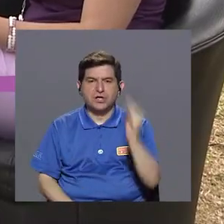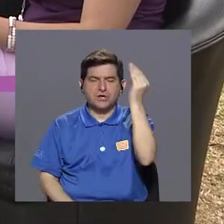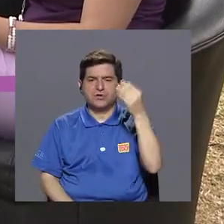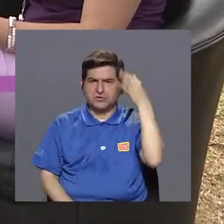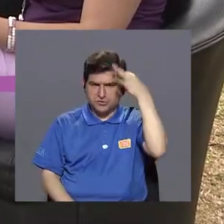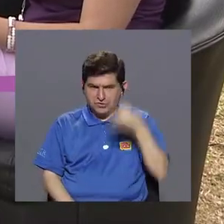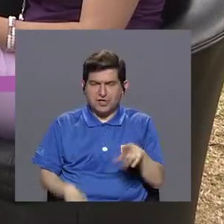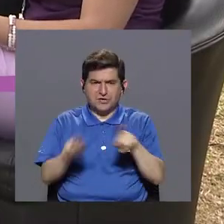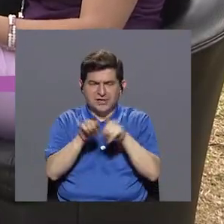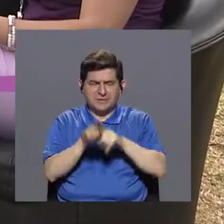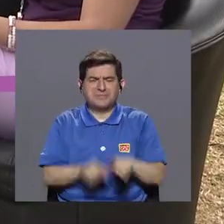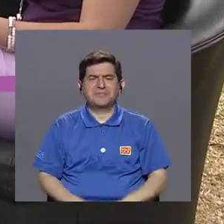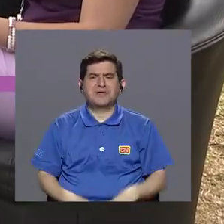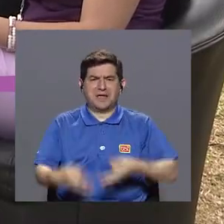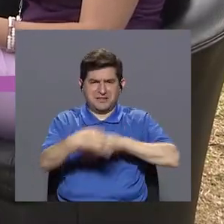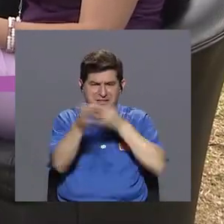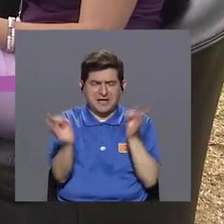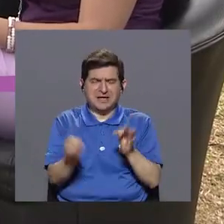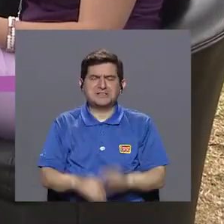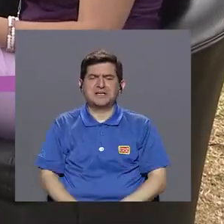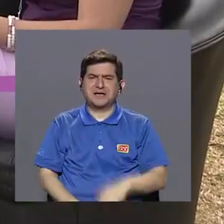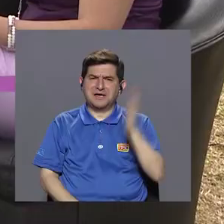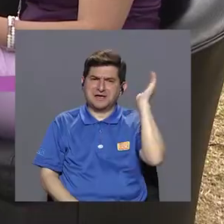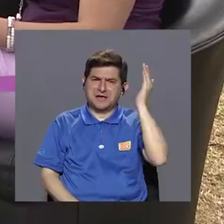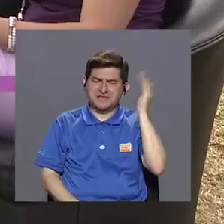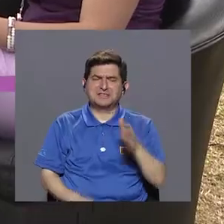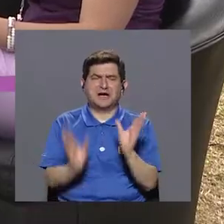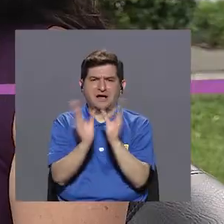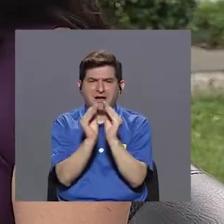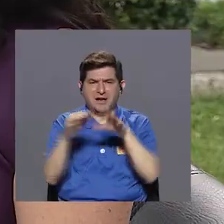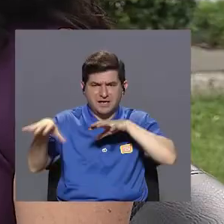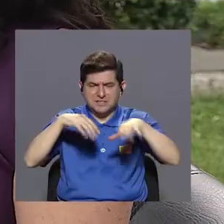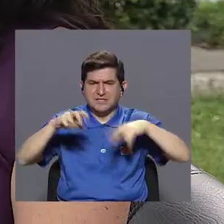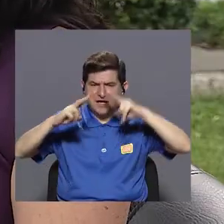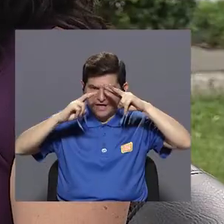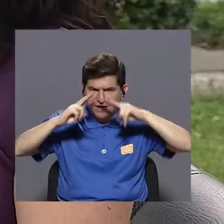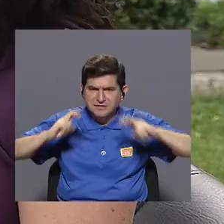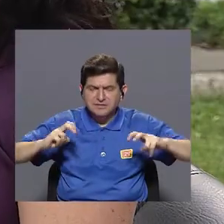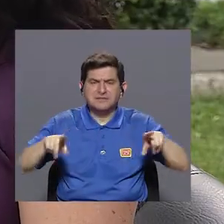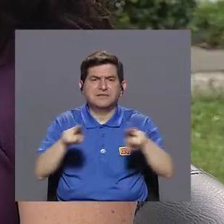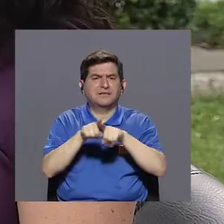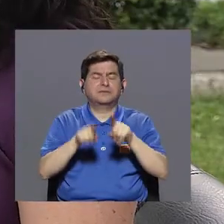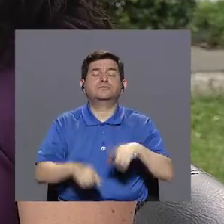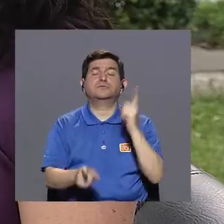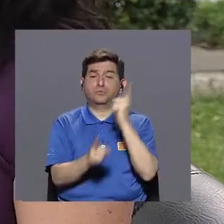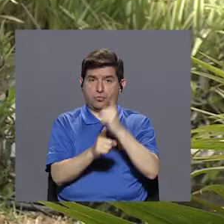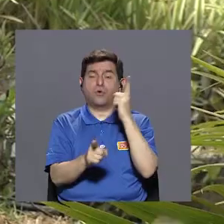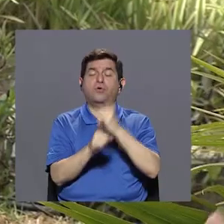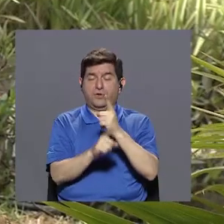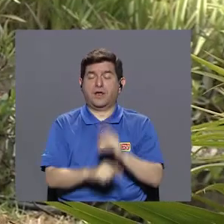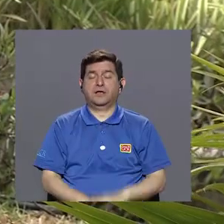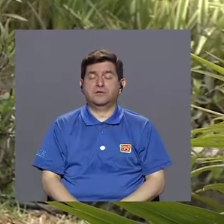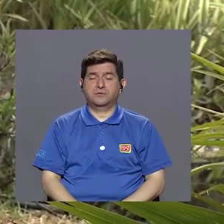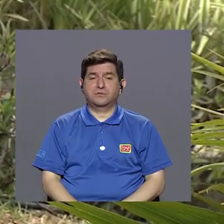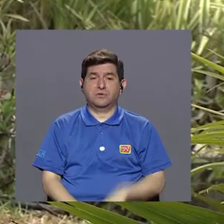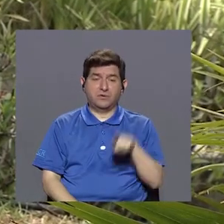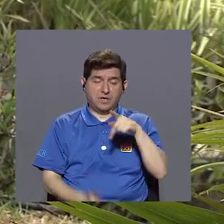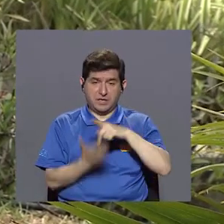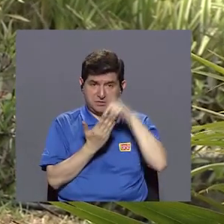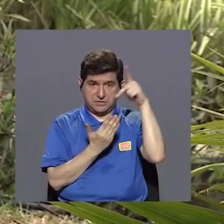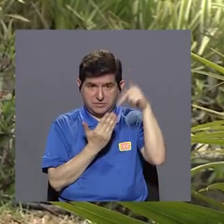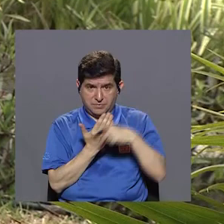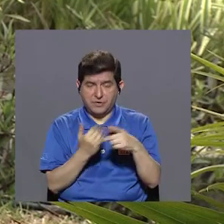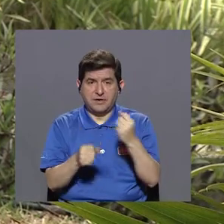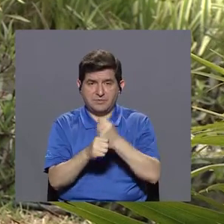adolescentes. Entiendo que hacen talleres o charlas, foros, ¿verdad? Actividades de análisis también. Sí, correcto, el PRIDENA es un